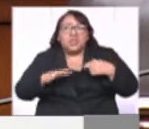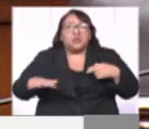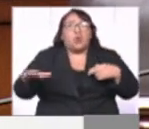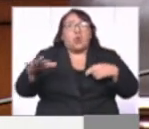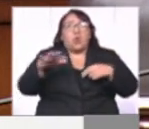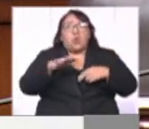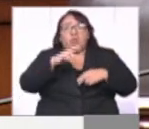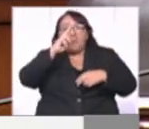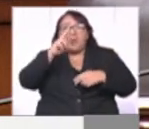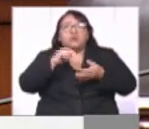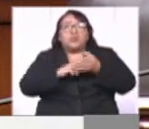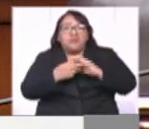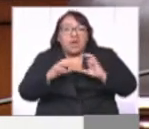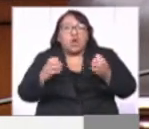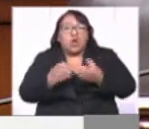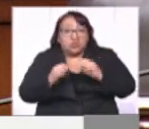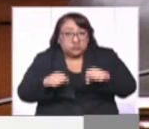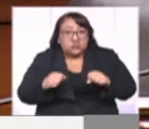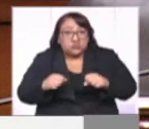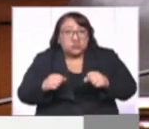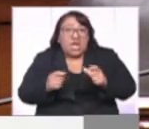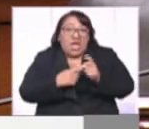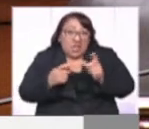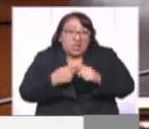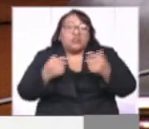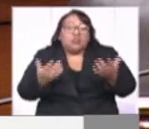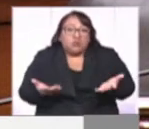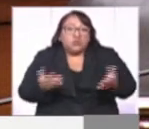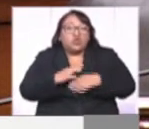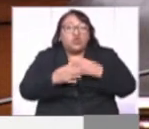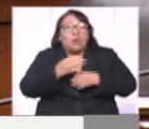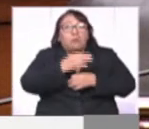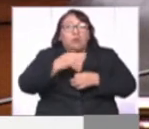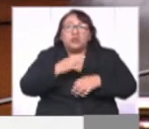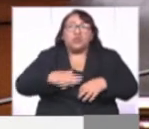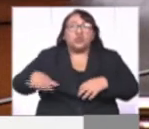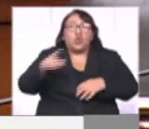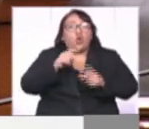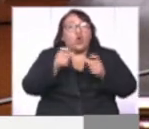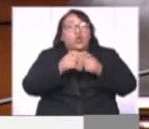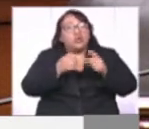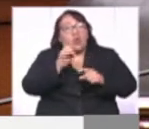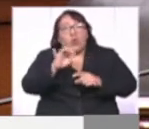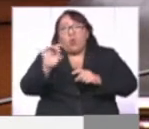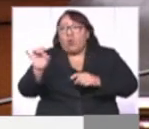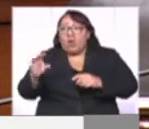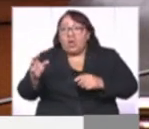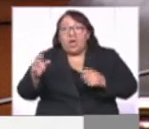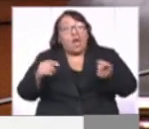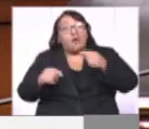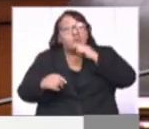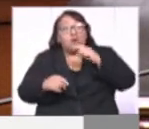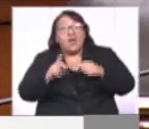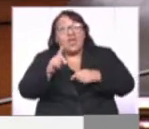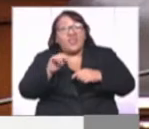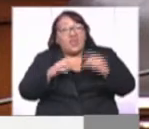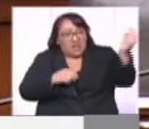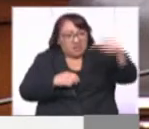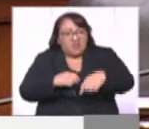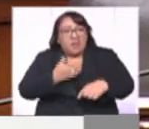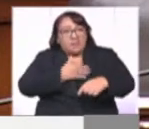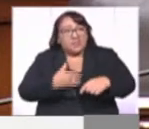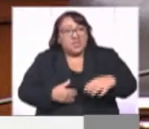nacional, efectivamente estamos de todos los departamentos del país. Que venga y nos explique. Que venga y que